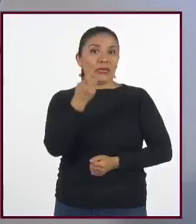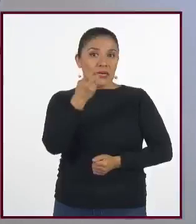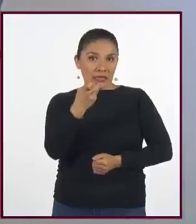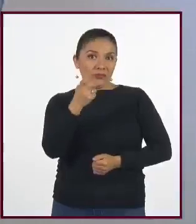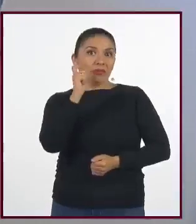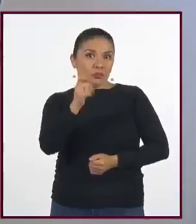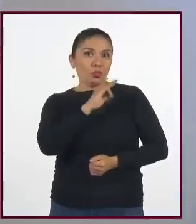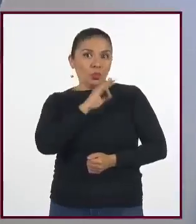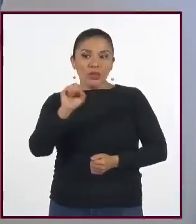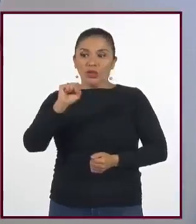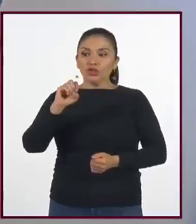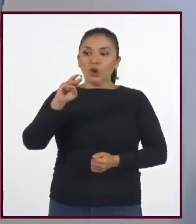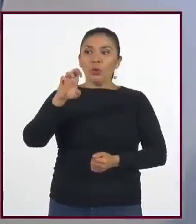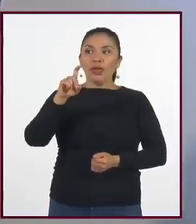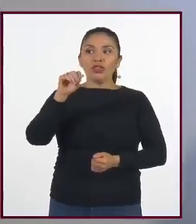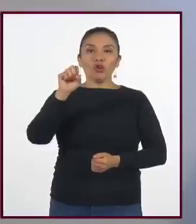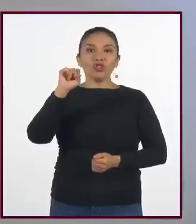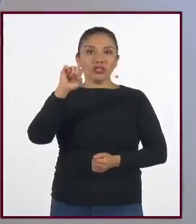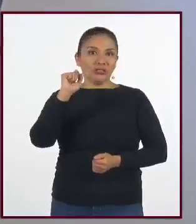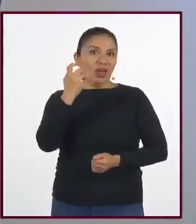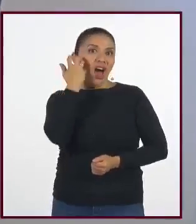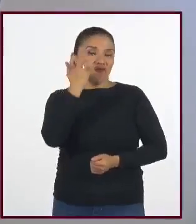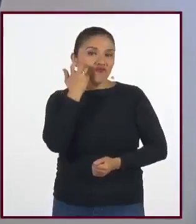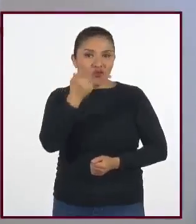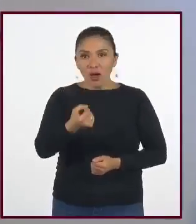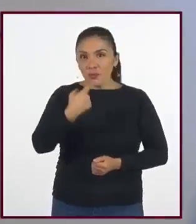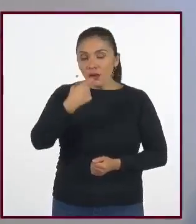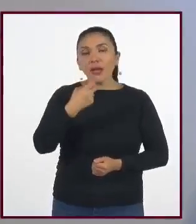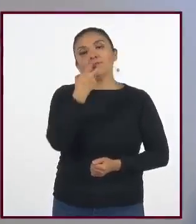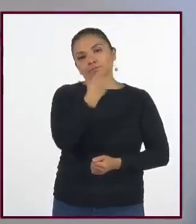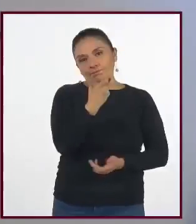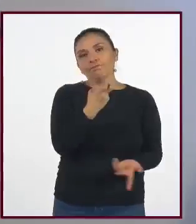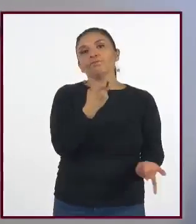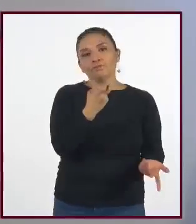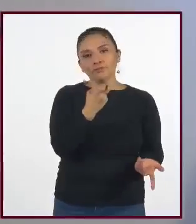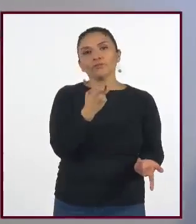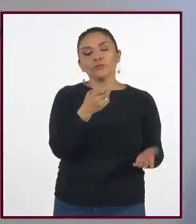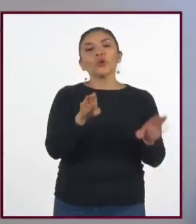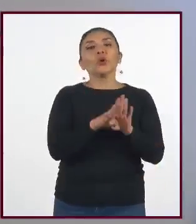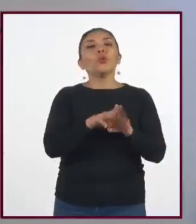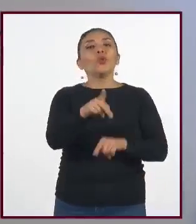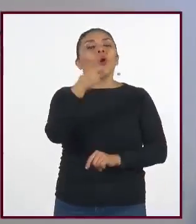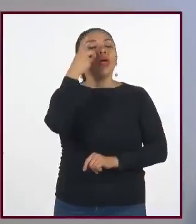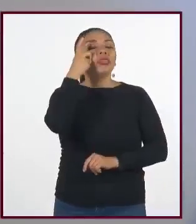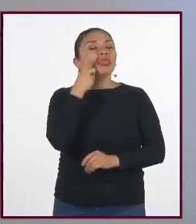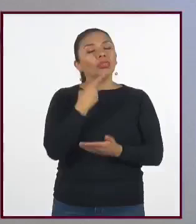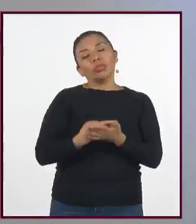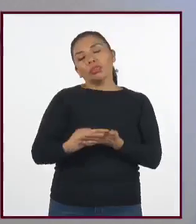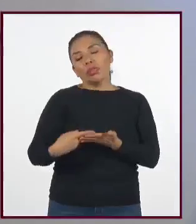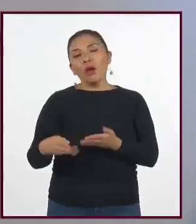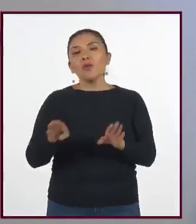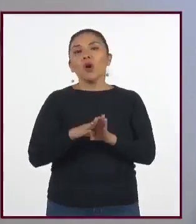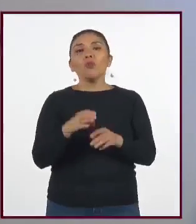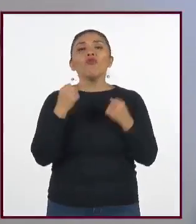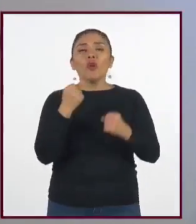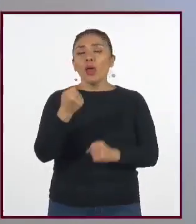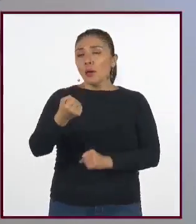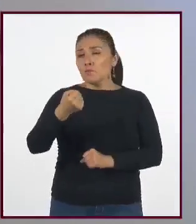¿no? Pues puede ser el efecto de quedarse dormido porque puede dar el sueño, el